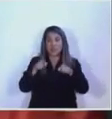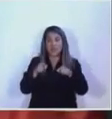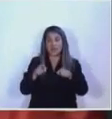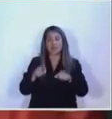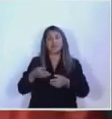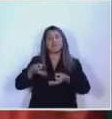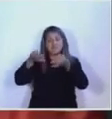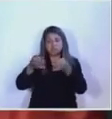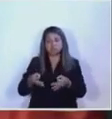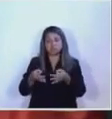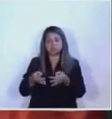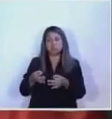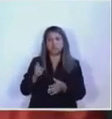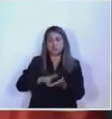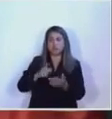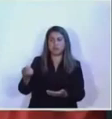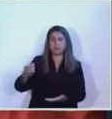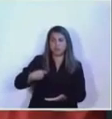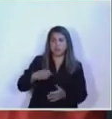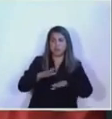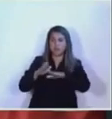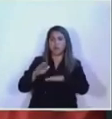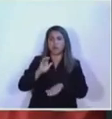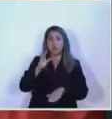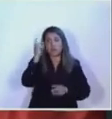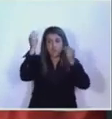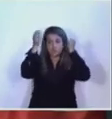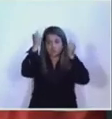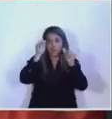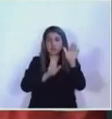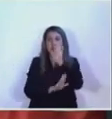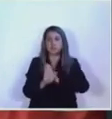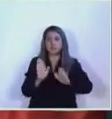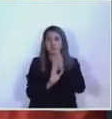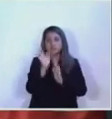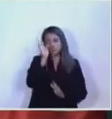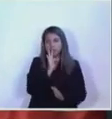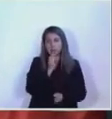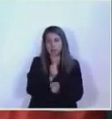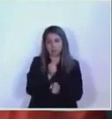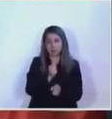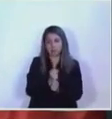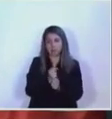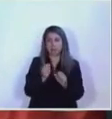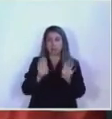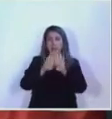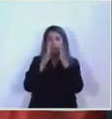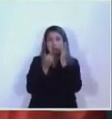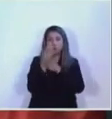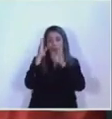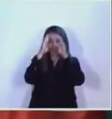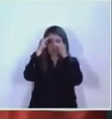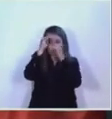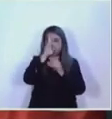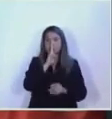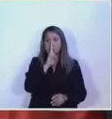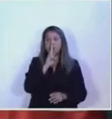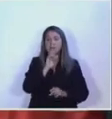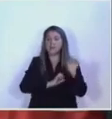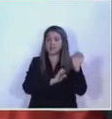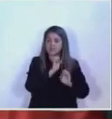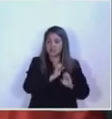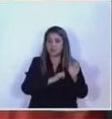certezas al inversionista, apoyo al innovador y protección al trabajador. Ello abre un nuevo paradigma respecto al rol del empresariado